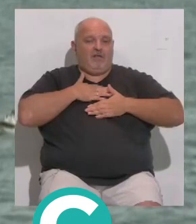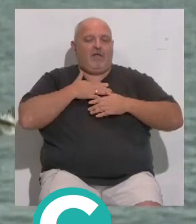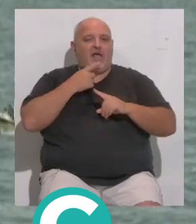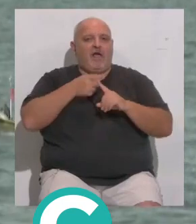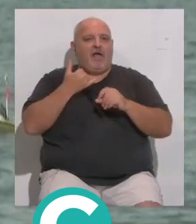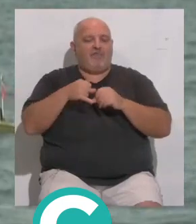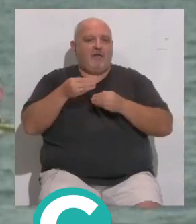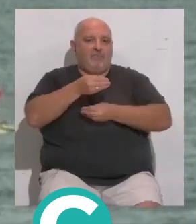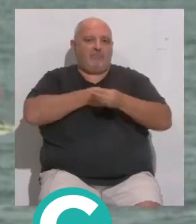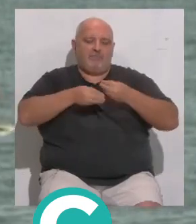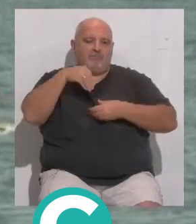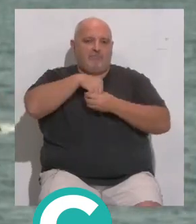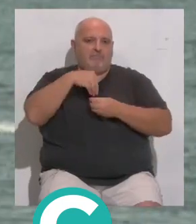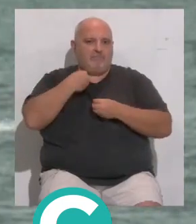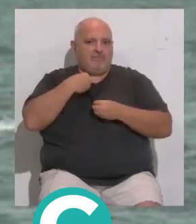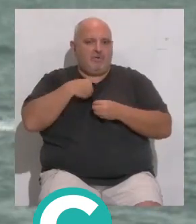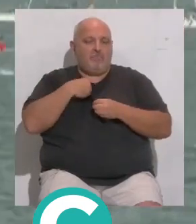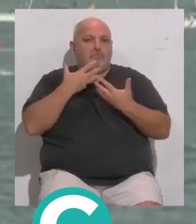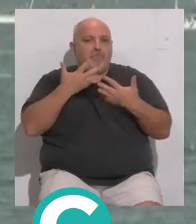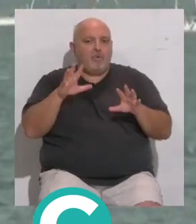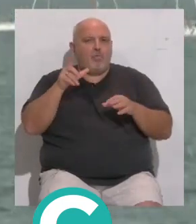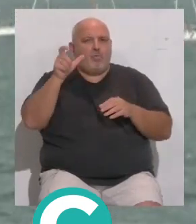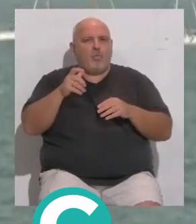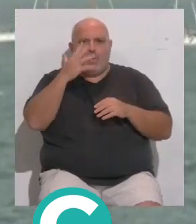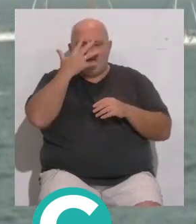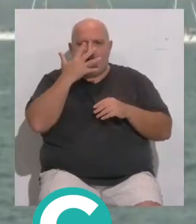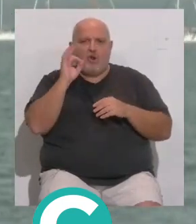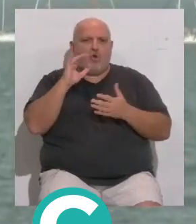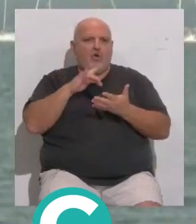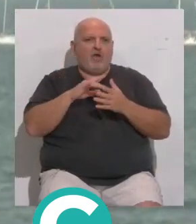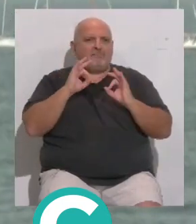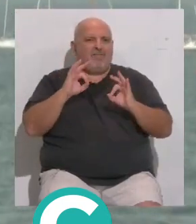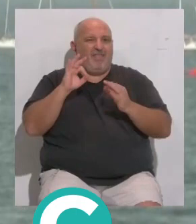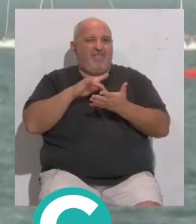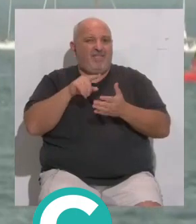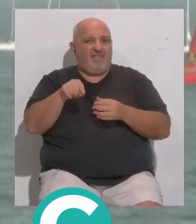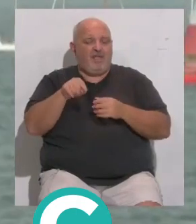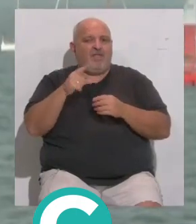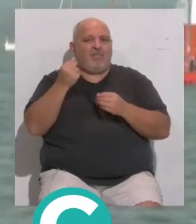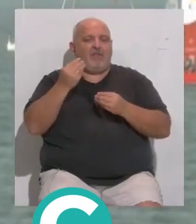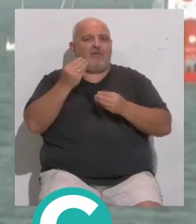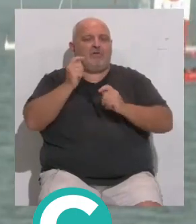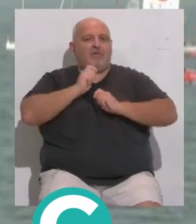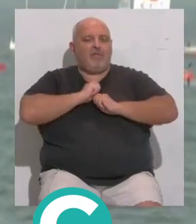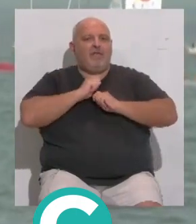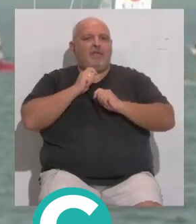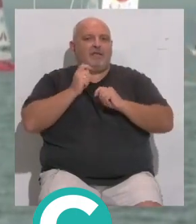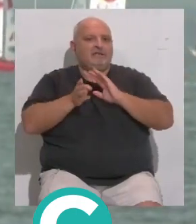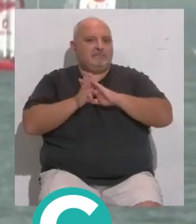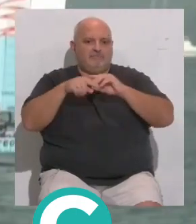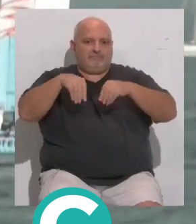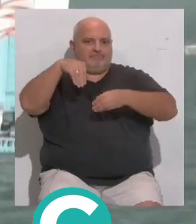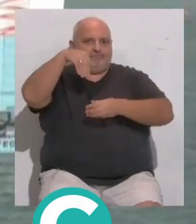hace es dar vuelta entre nosotros mismos. Pero cuando viene un carnaval o un evento de estas características, es dinero que viene de fuera y se queda